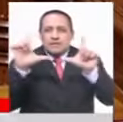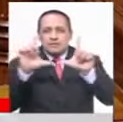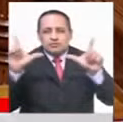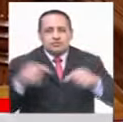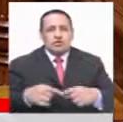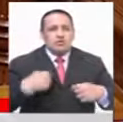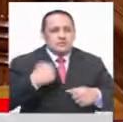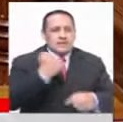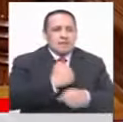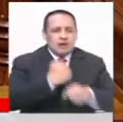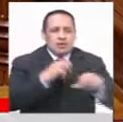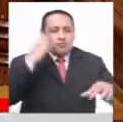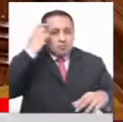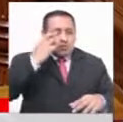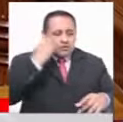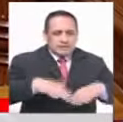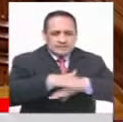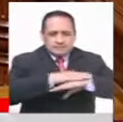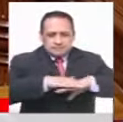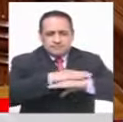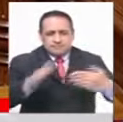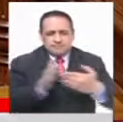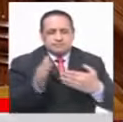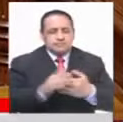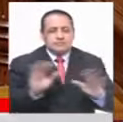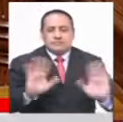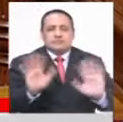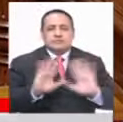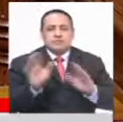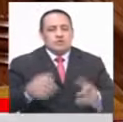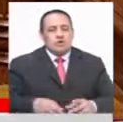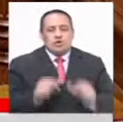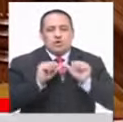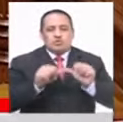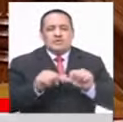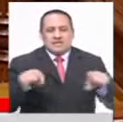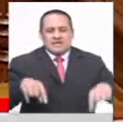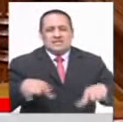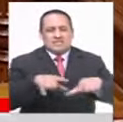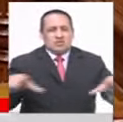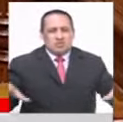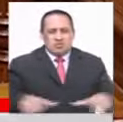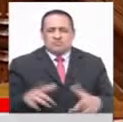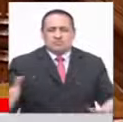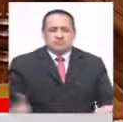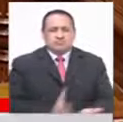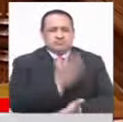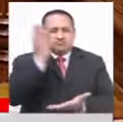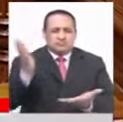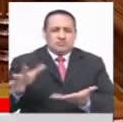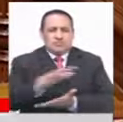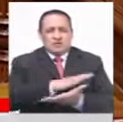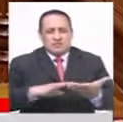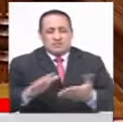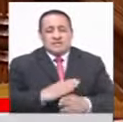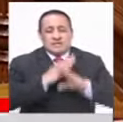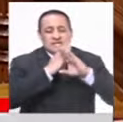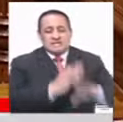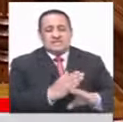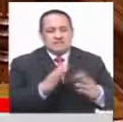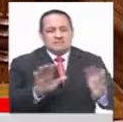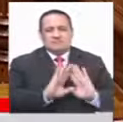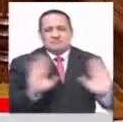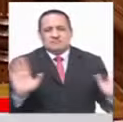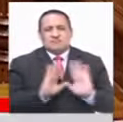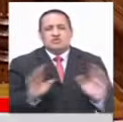mi elección. Ello no puede continuar. Abandonaremos este ambiente de turbulencias. Rechazar esta moción de